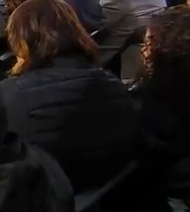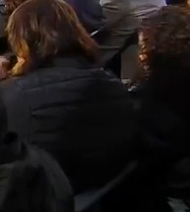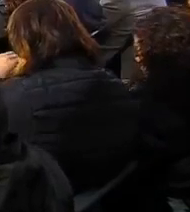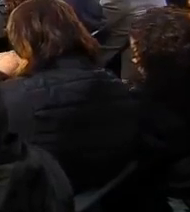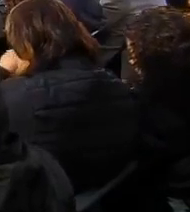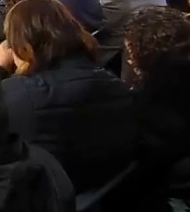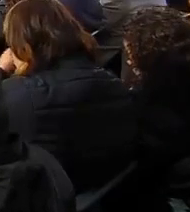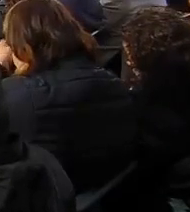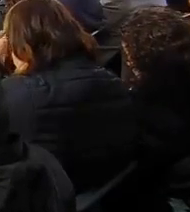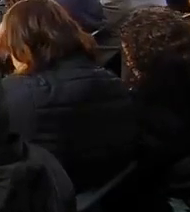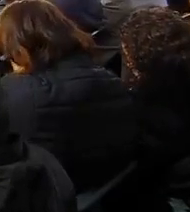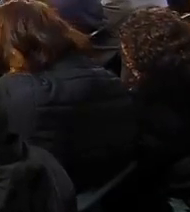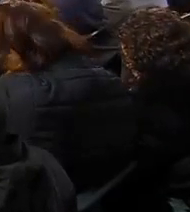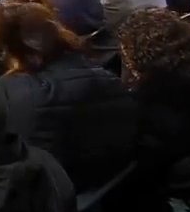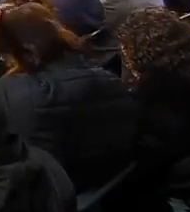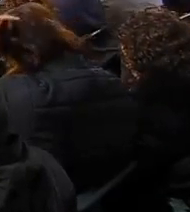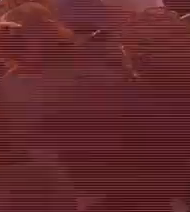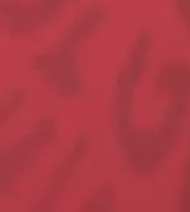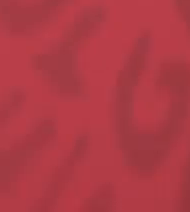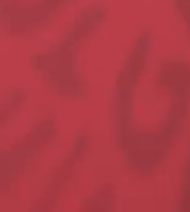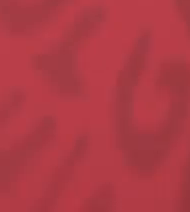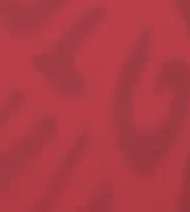producción de las gasolinas.